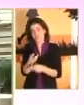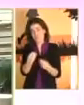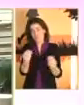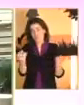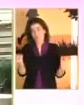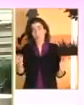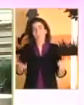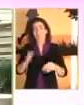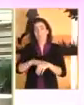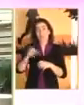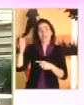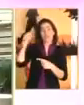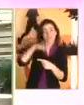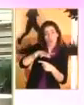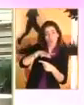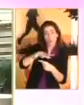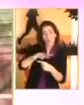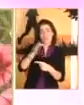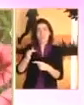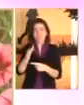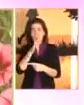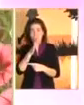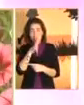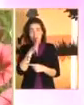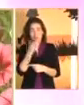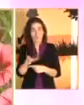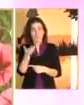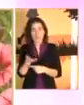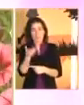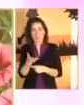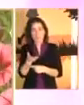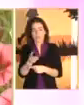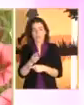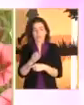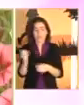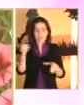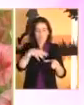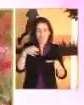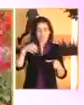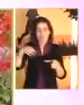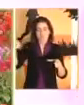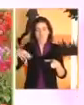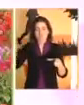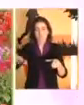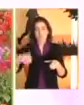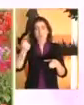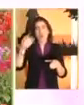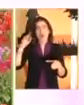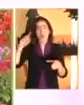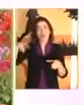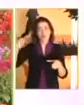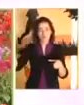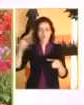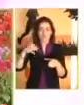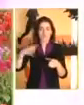sol necesita también mucho riego y abonarla con mucha frecuencia, porque para que dé muchas flores hay que abonarla mucho.